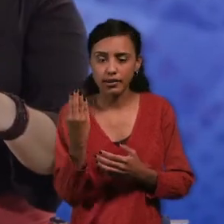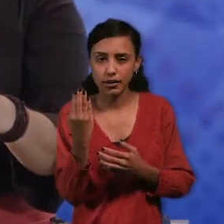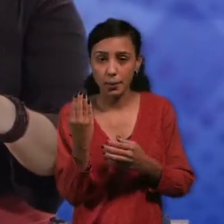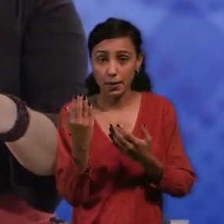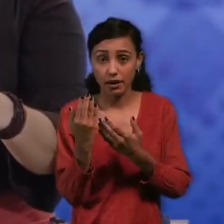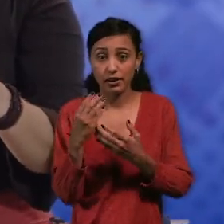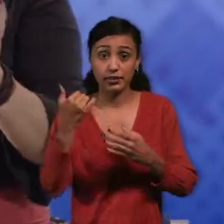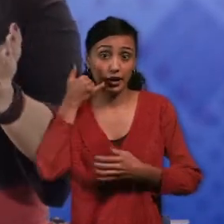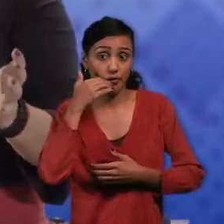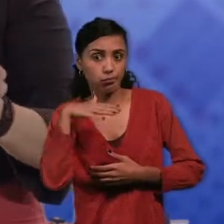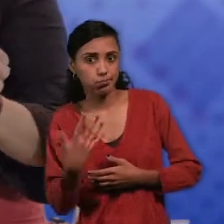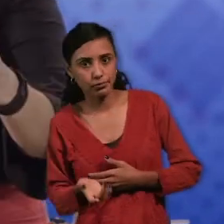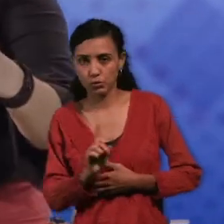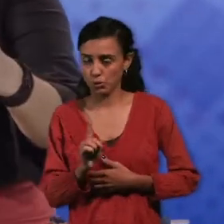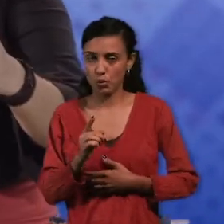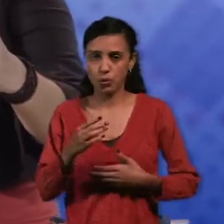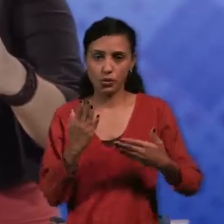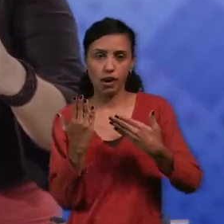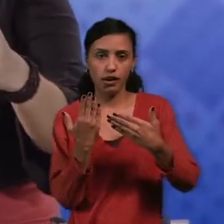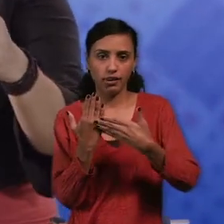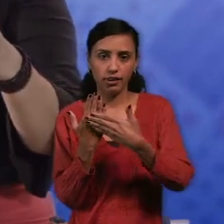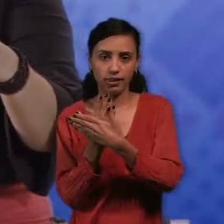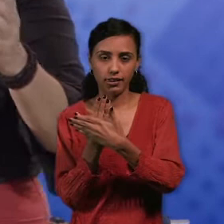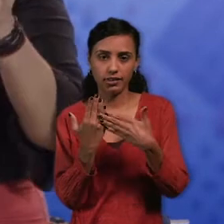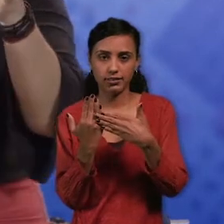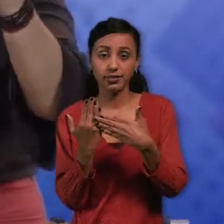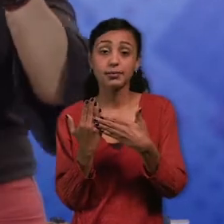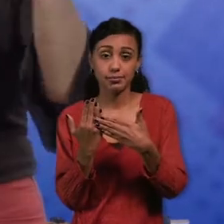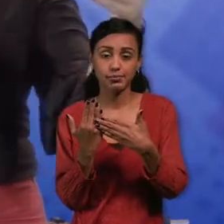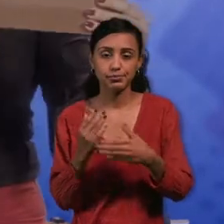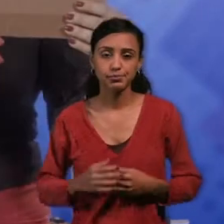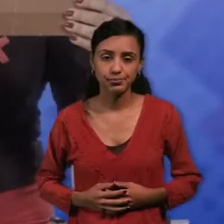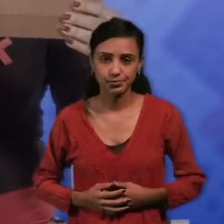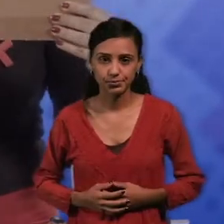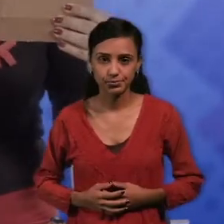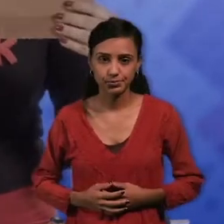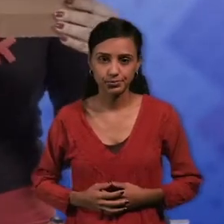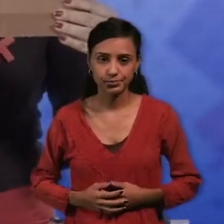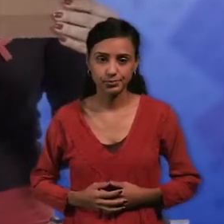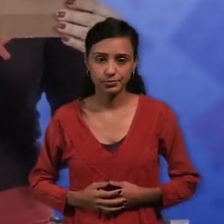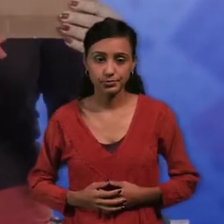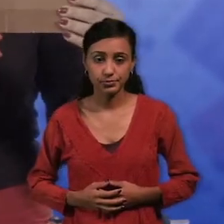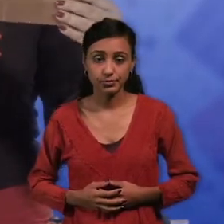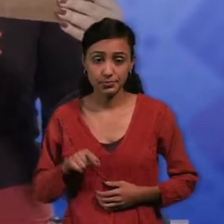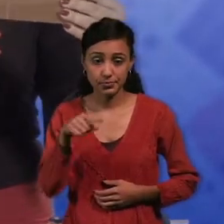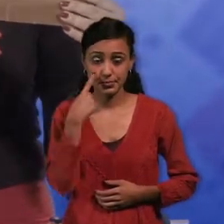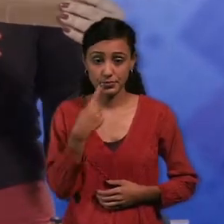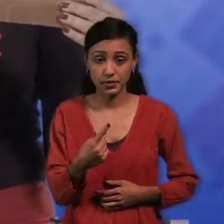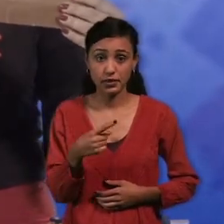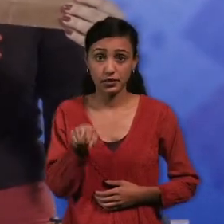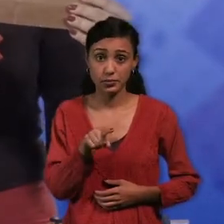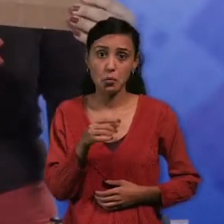teléfono no se caiga. O sea, si sencillamente ponemos esta superficie y una superficie así, cuando lo recostemos va a